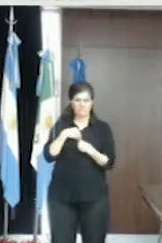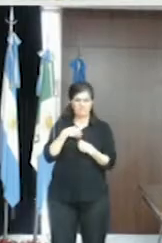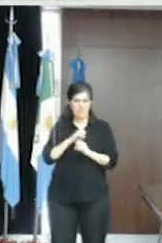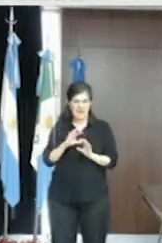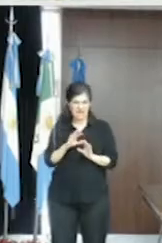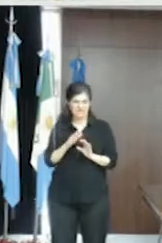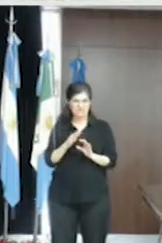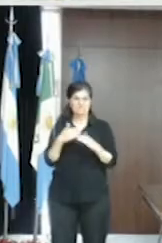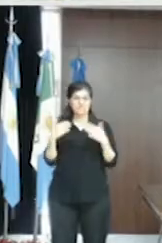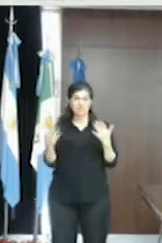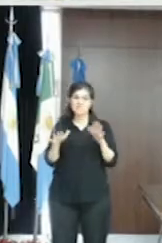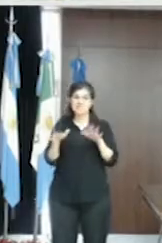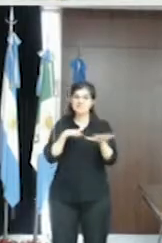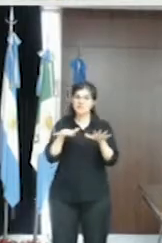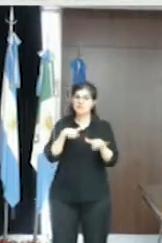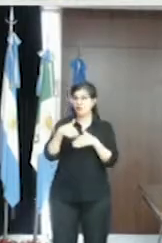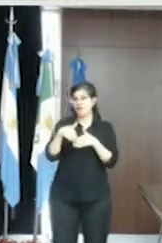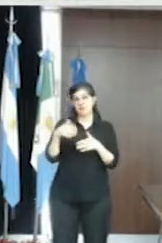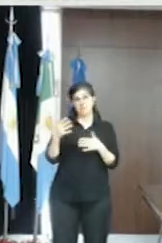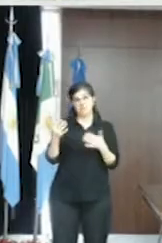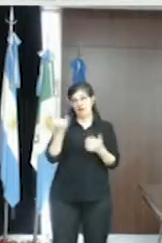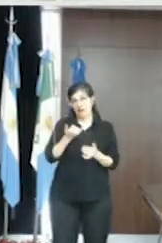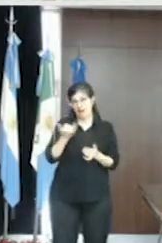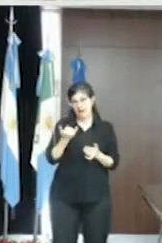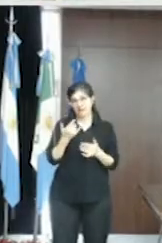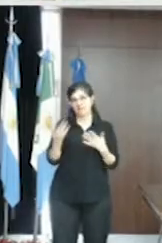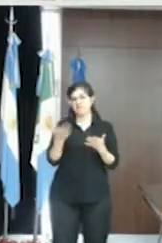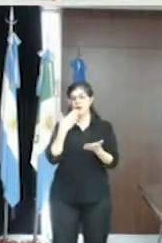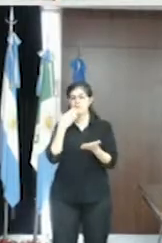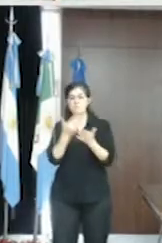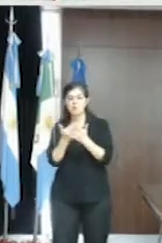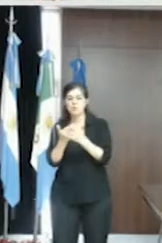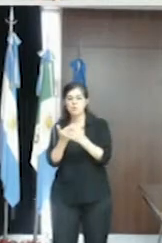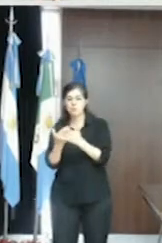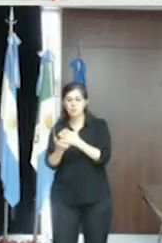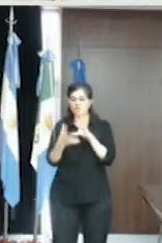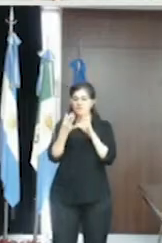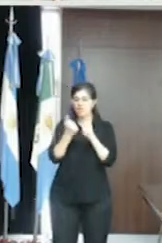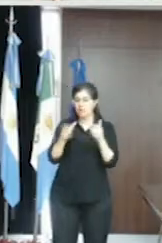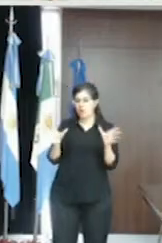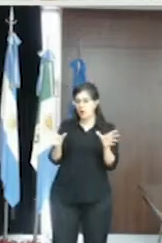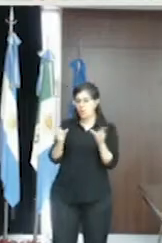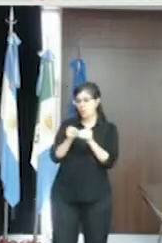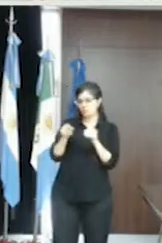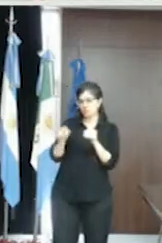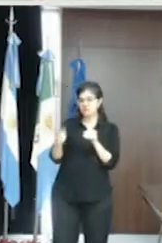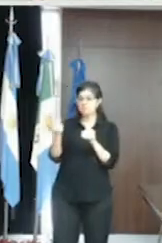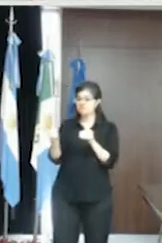y en todo caso proponerle, buscarlo en forma conjunta, ayudarlo a encontrar esto que